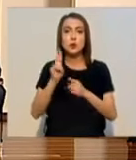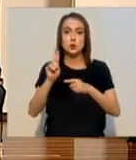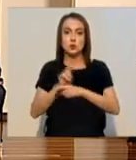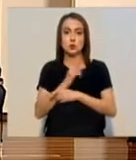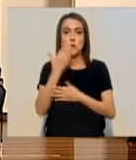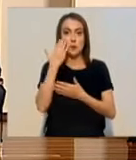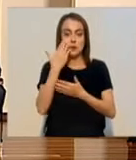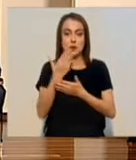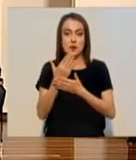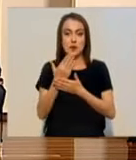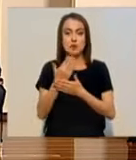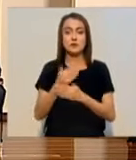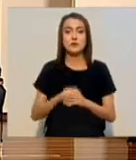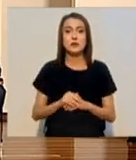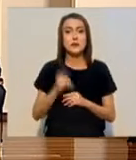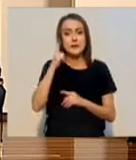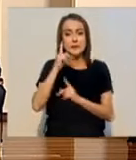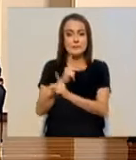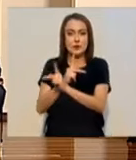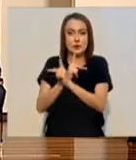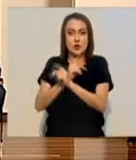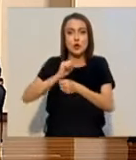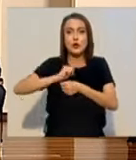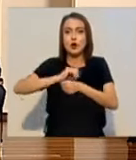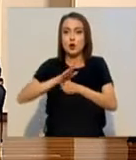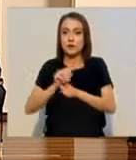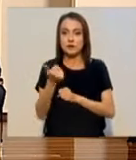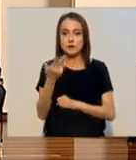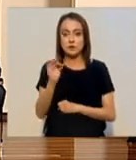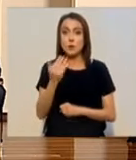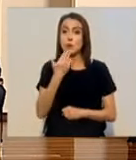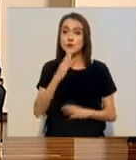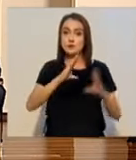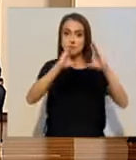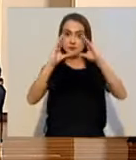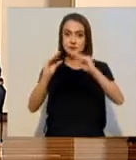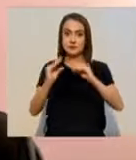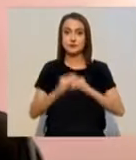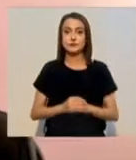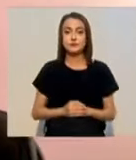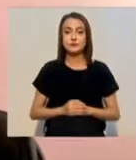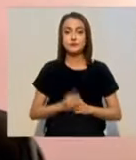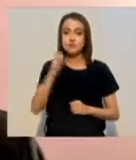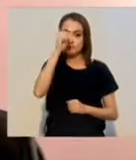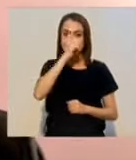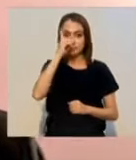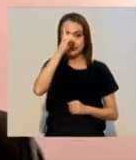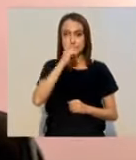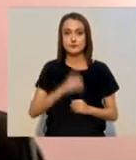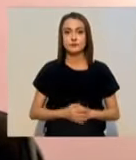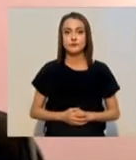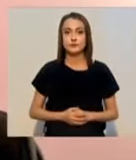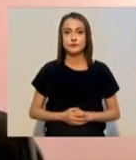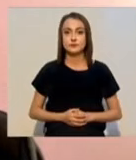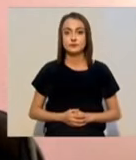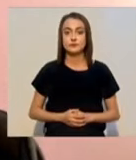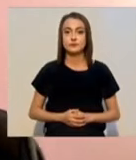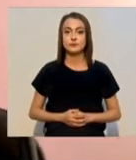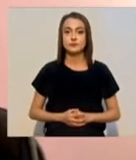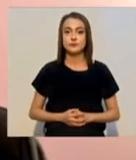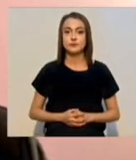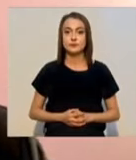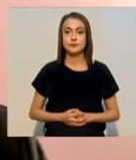uso de pruebas de anticuerpos de COVID-19. Muy buenas tardes, doctor Salas.